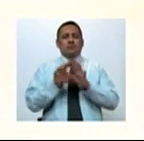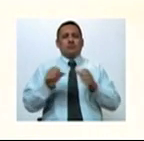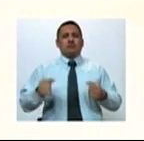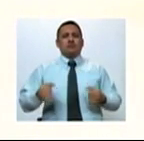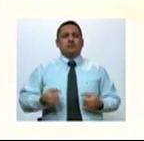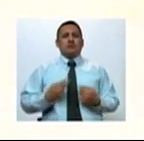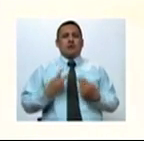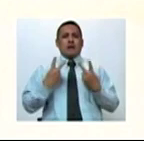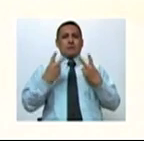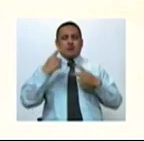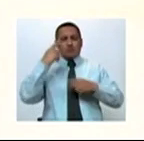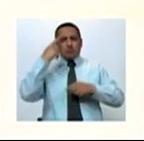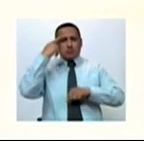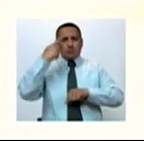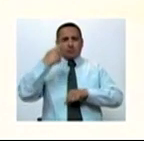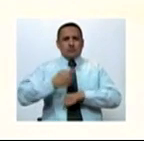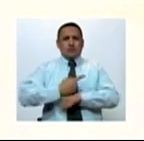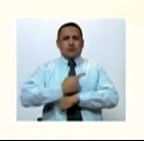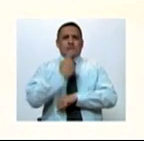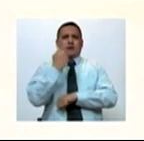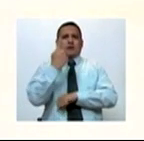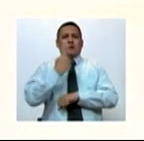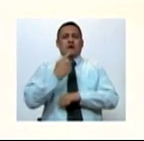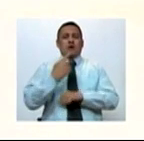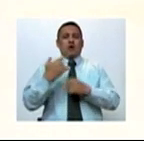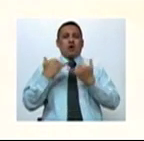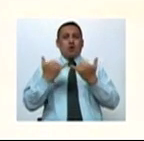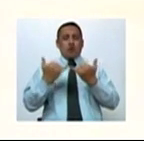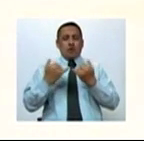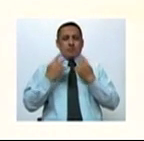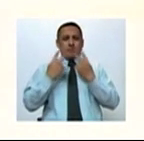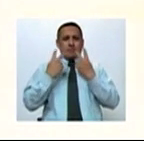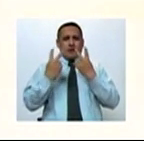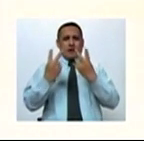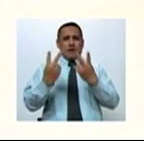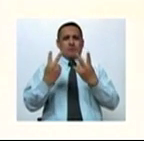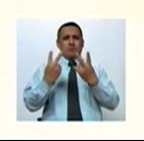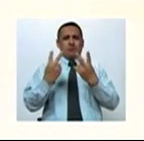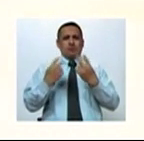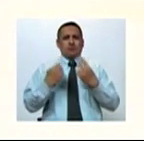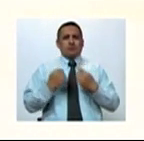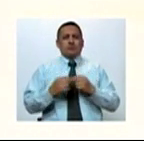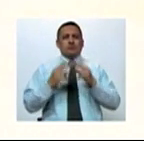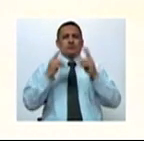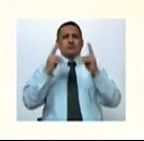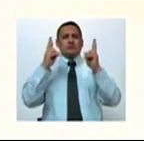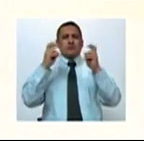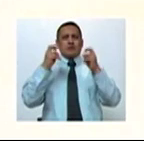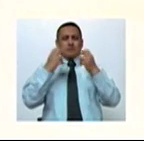salvar el día. Hoy vamos a ver el caso